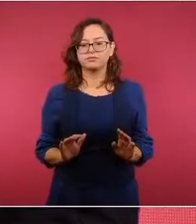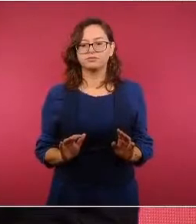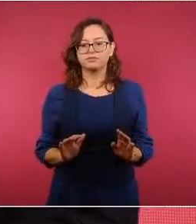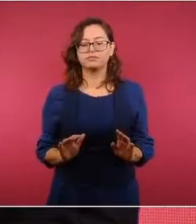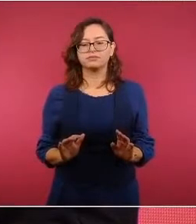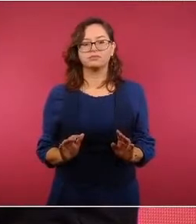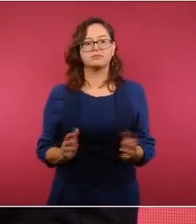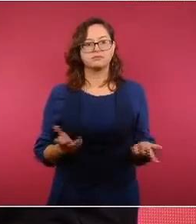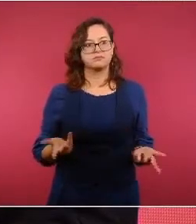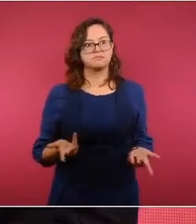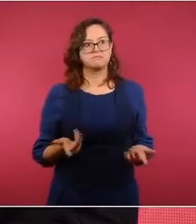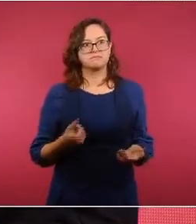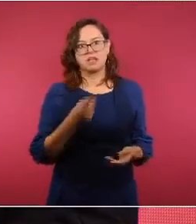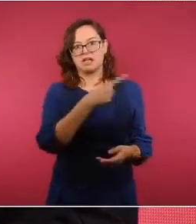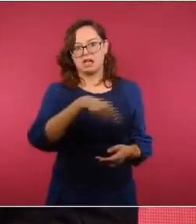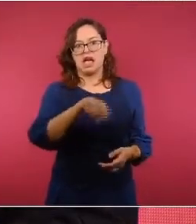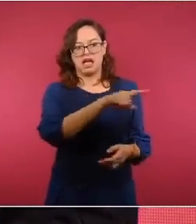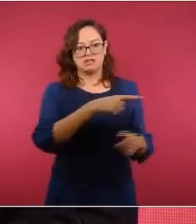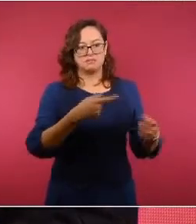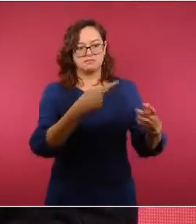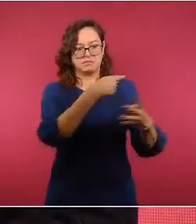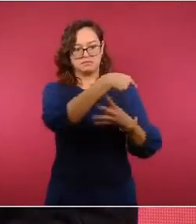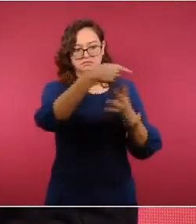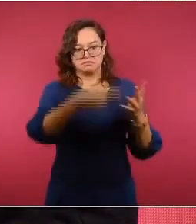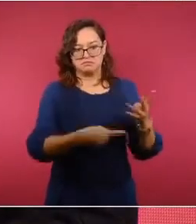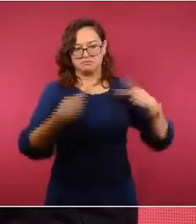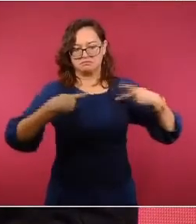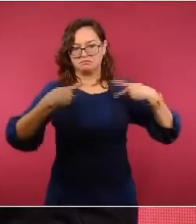a la realidad.